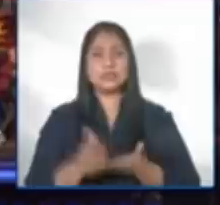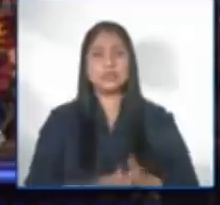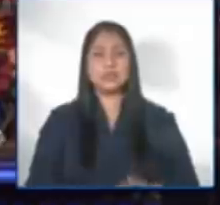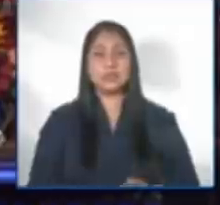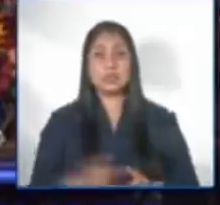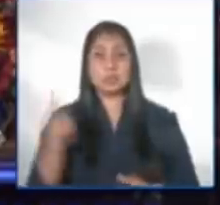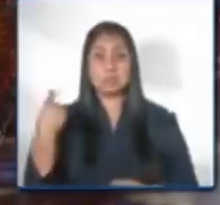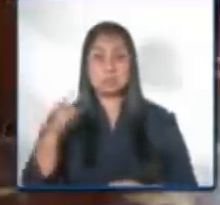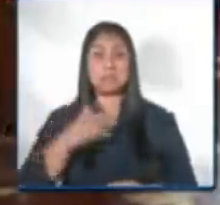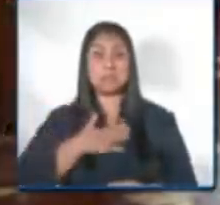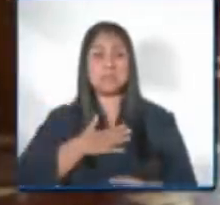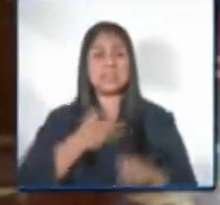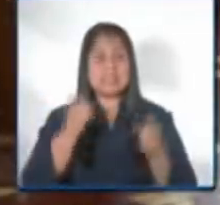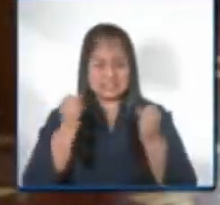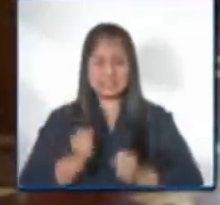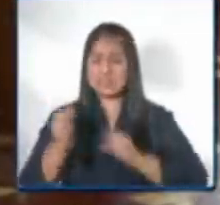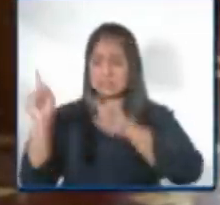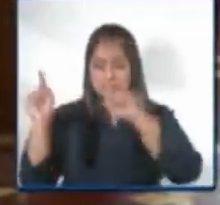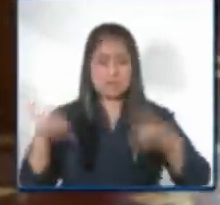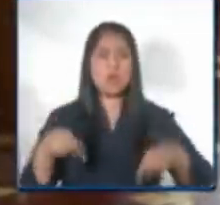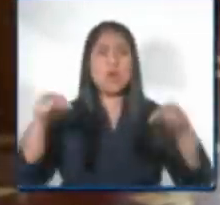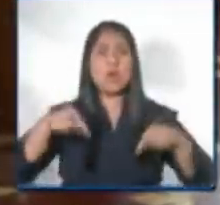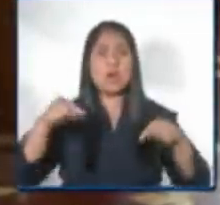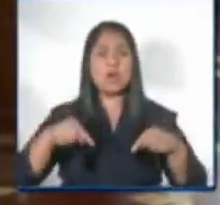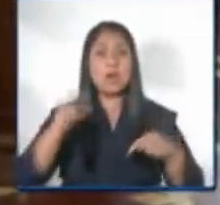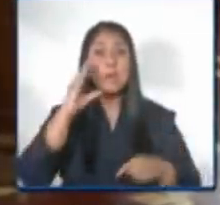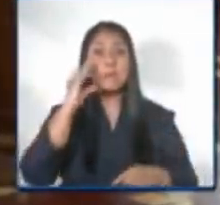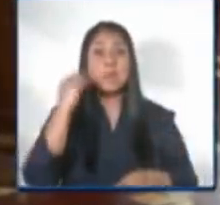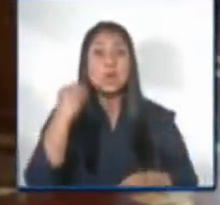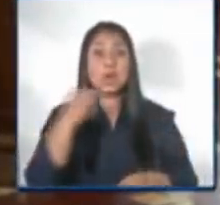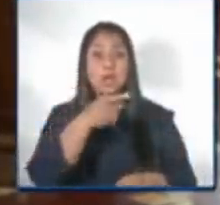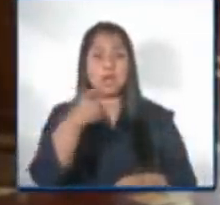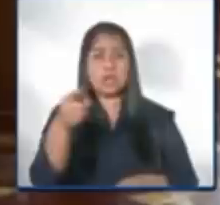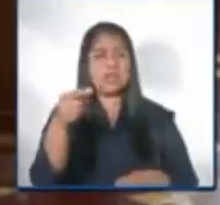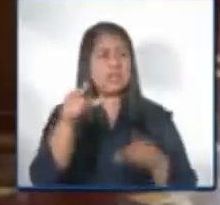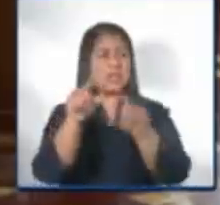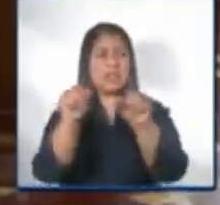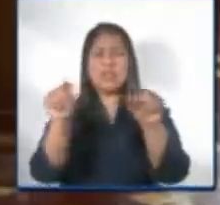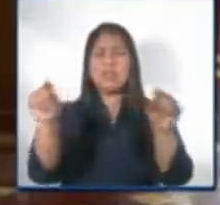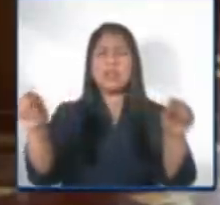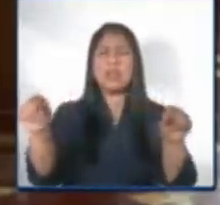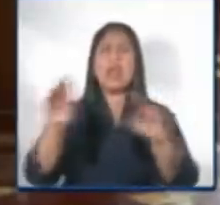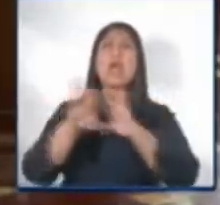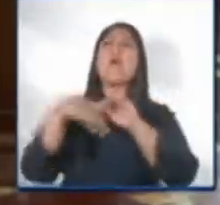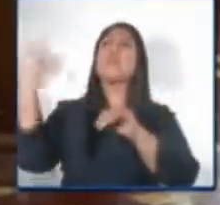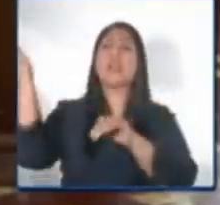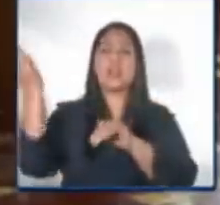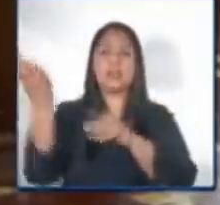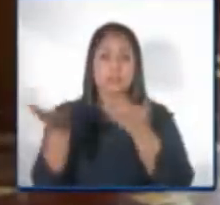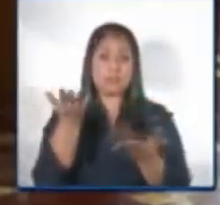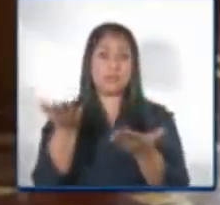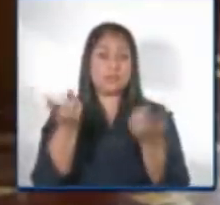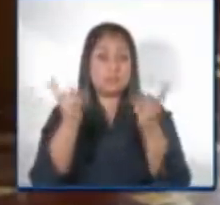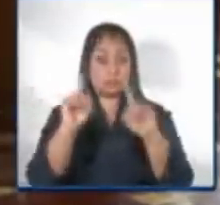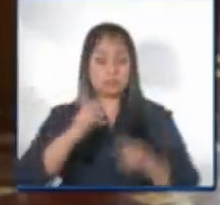Para mí es difícil venirme hoy porque pueden especular muchas cosas afuera, pero sé que es